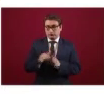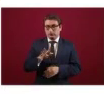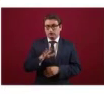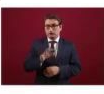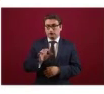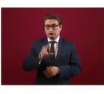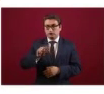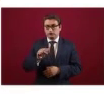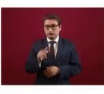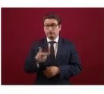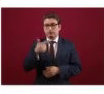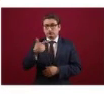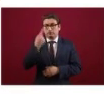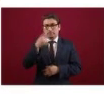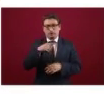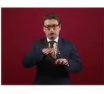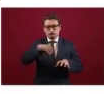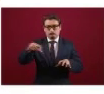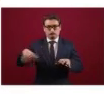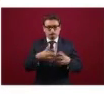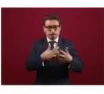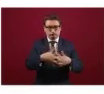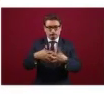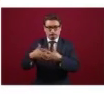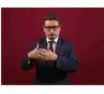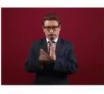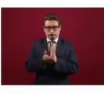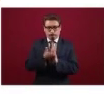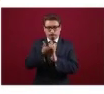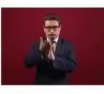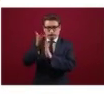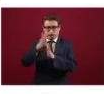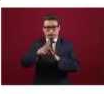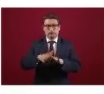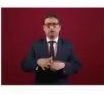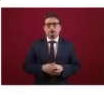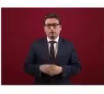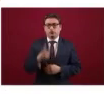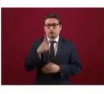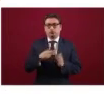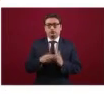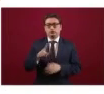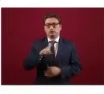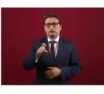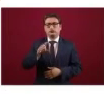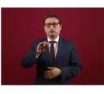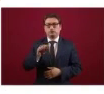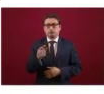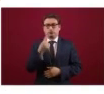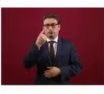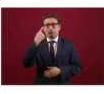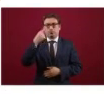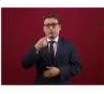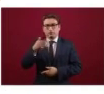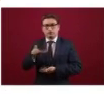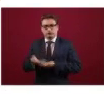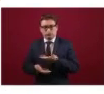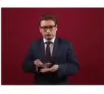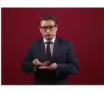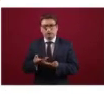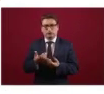4,587 serán para plantas, para la construcción de las plantas, 2,191 para servicios